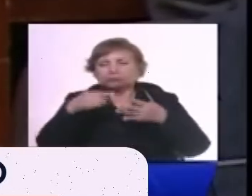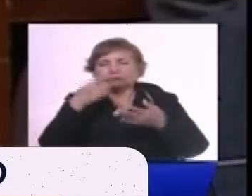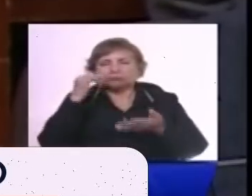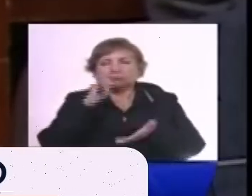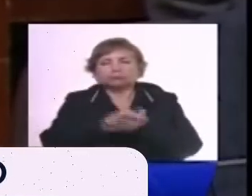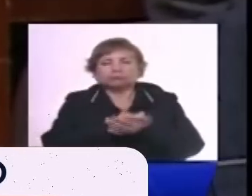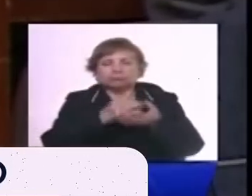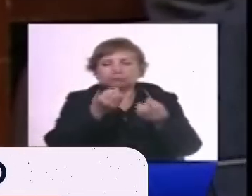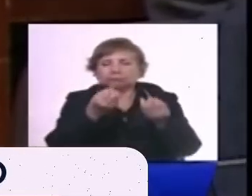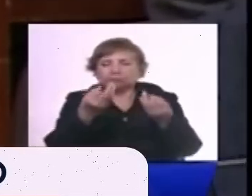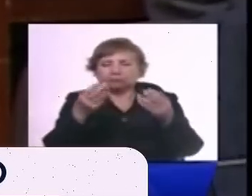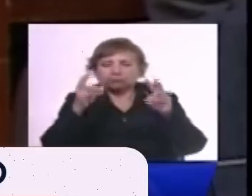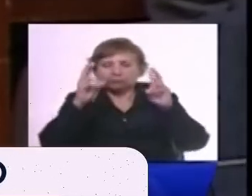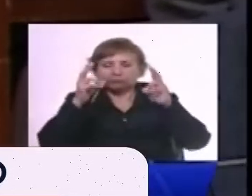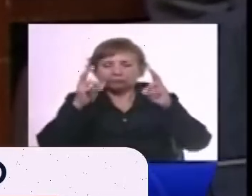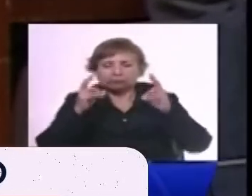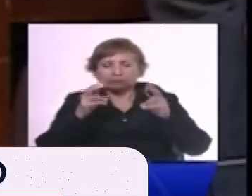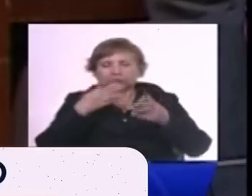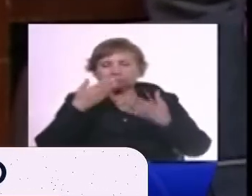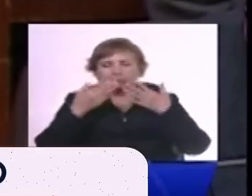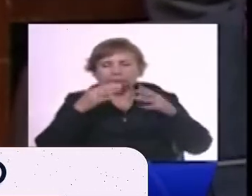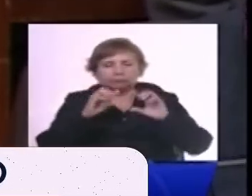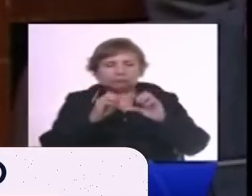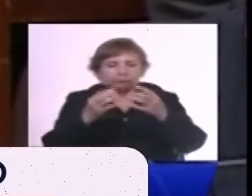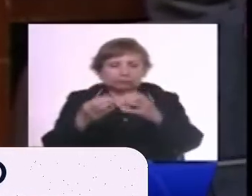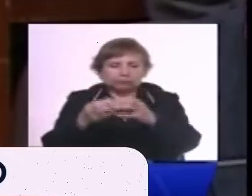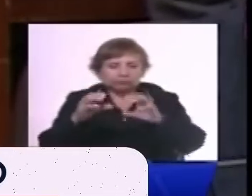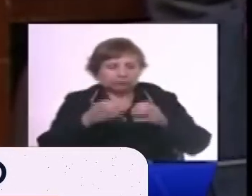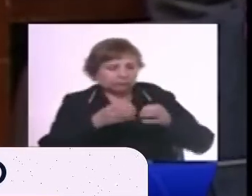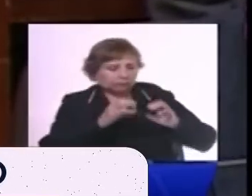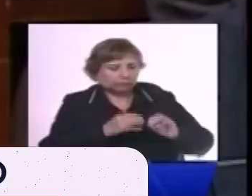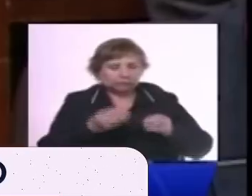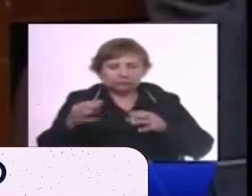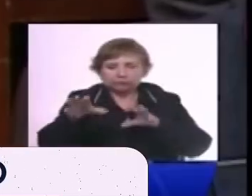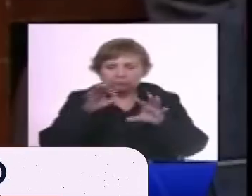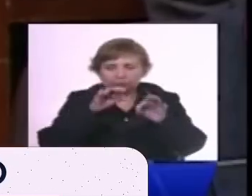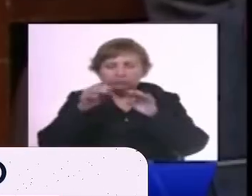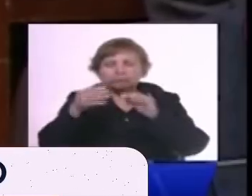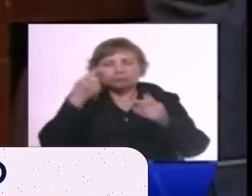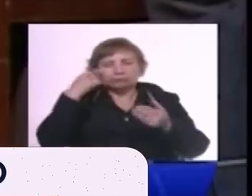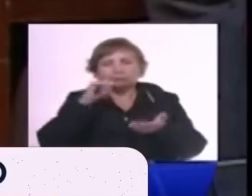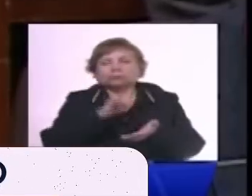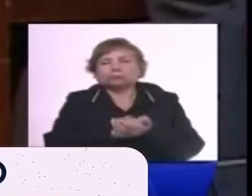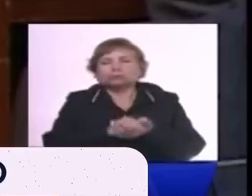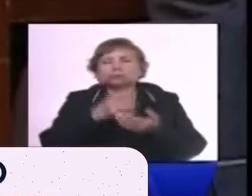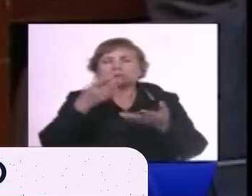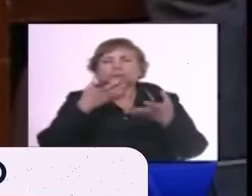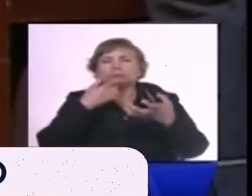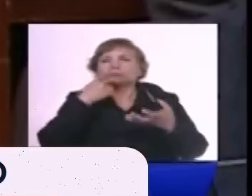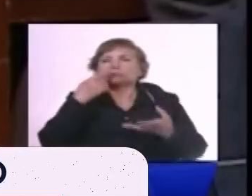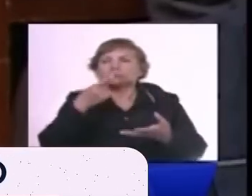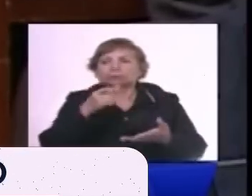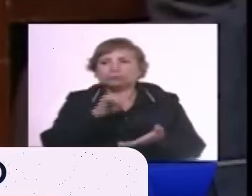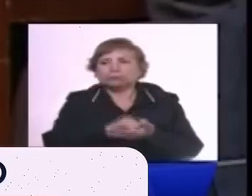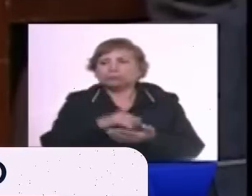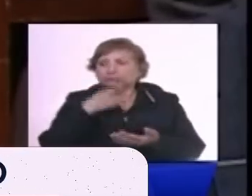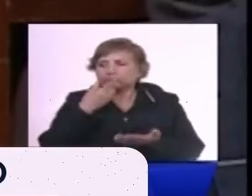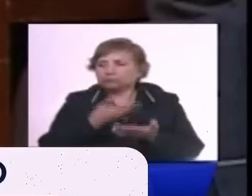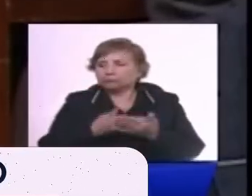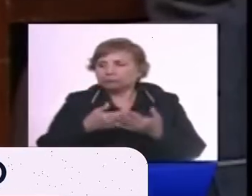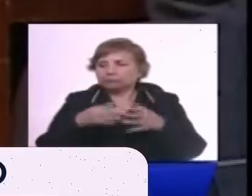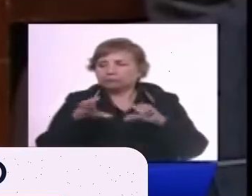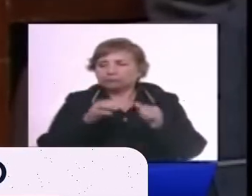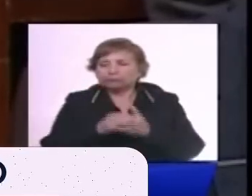Hay varios temas que hemos conversado con varias bancadas y para ello, presidente, lo que quiero decirles es que vamos